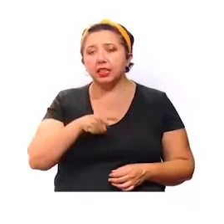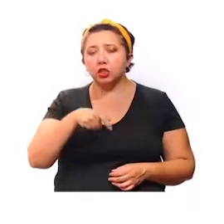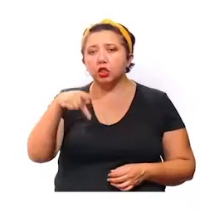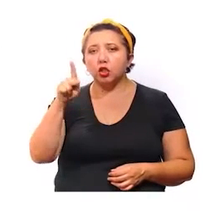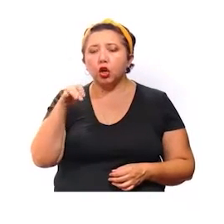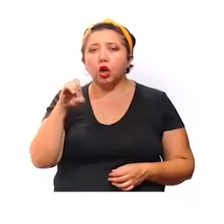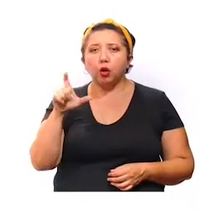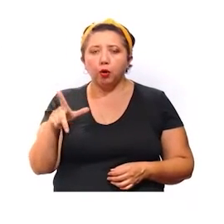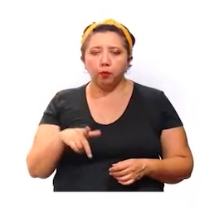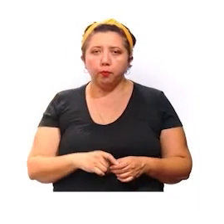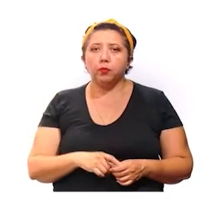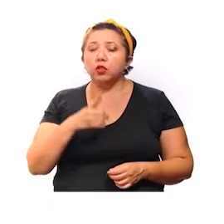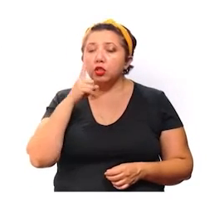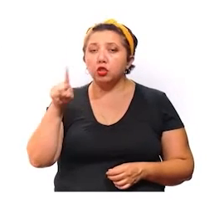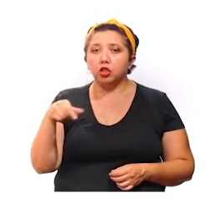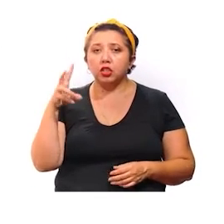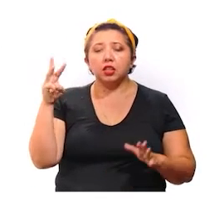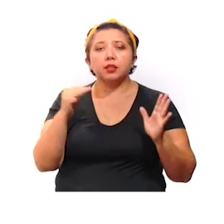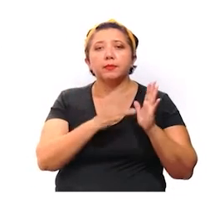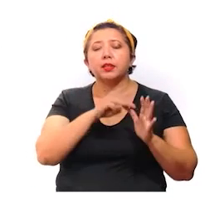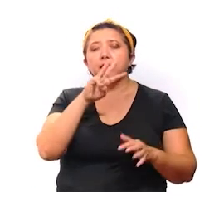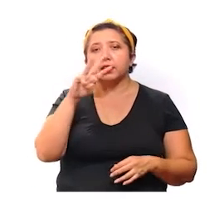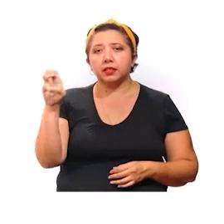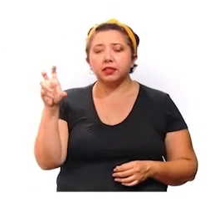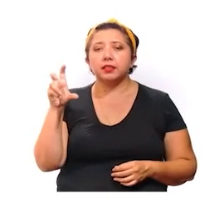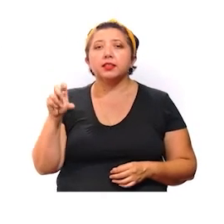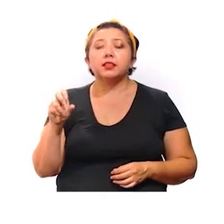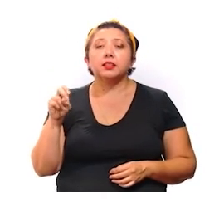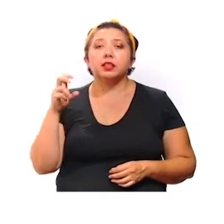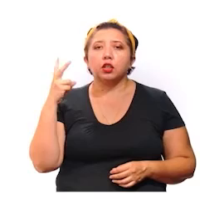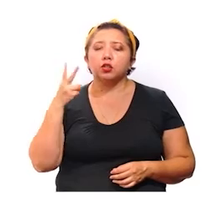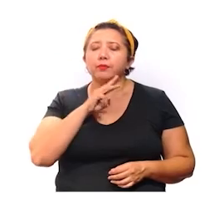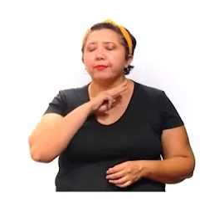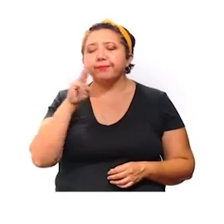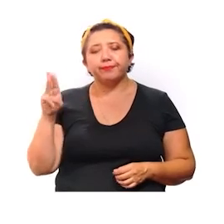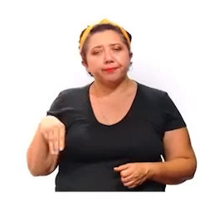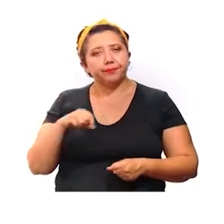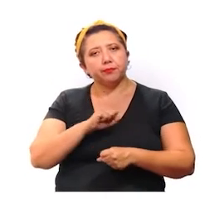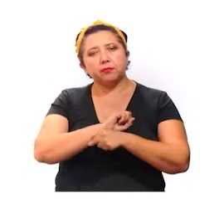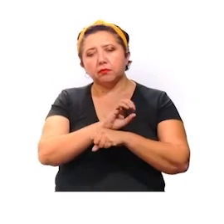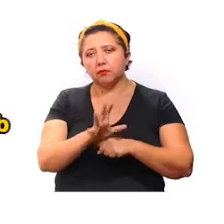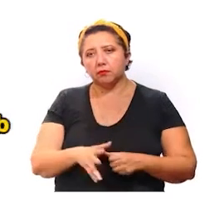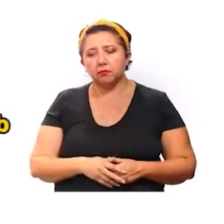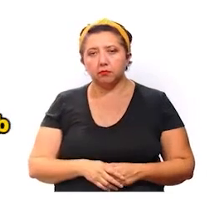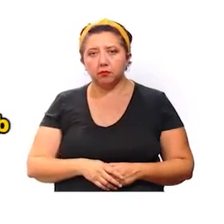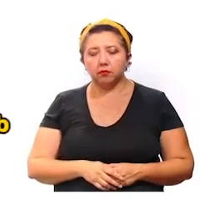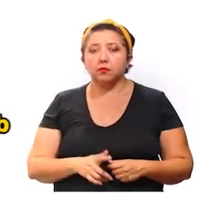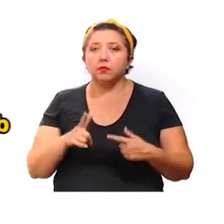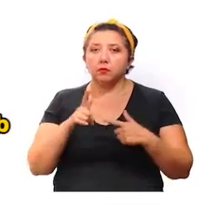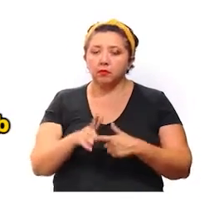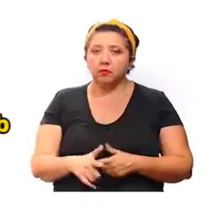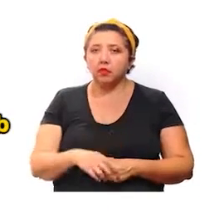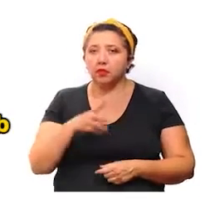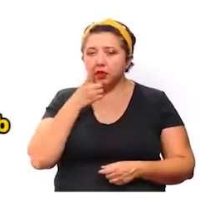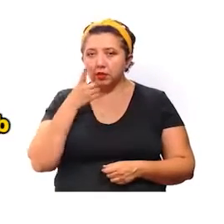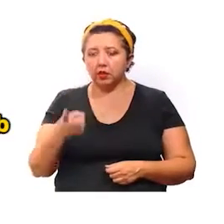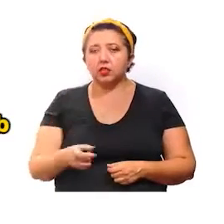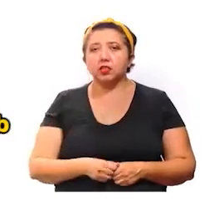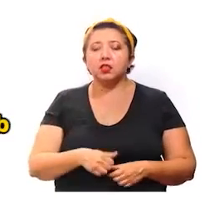En total, son 3.532 las personas fallecidas a causa del coronavirus. De los casos